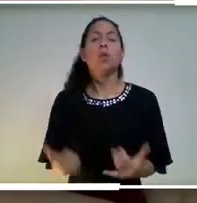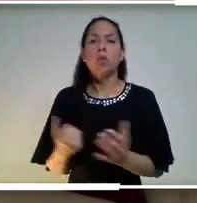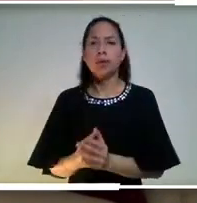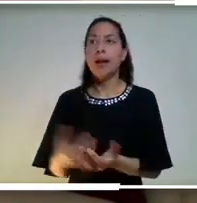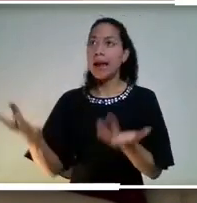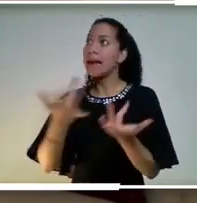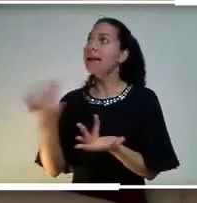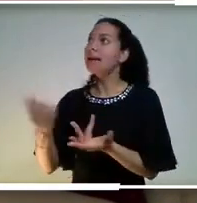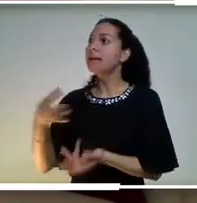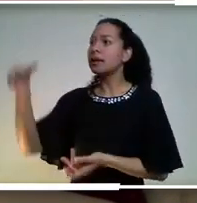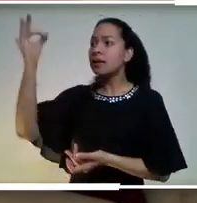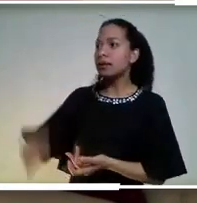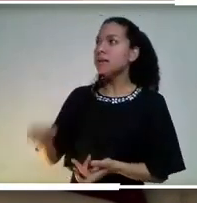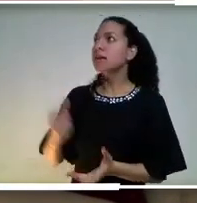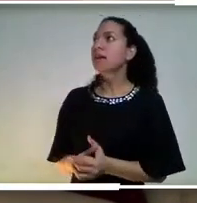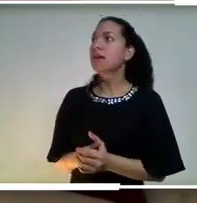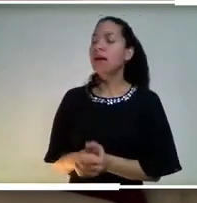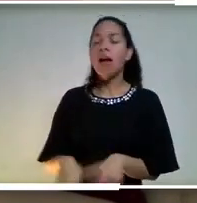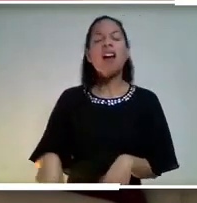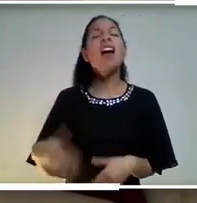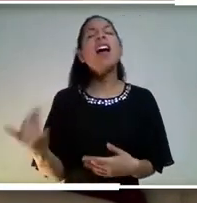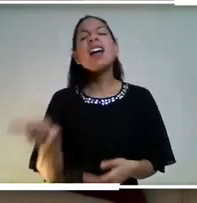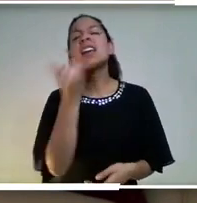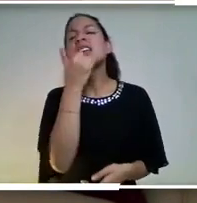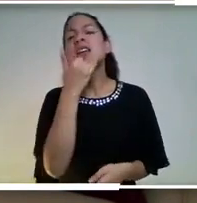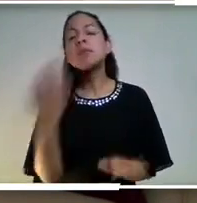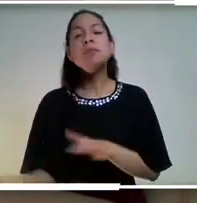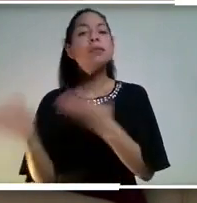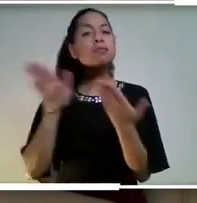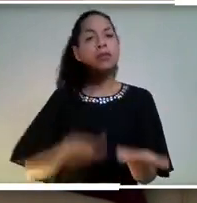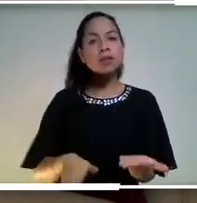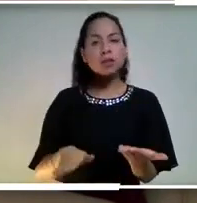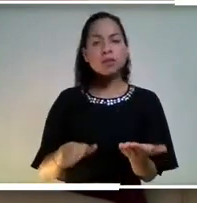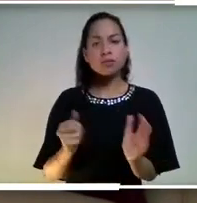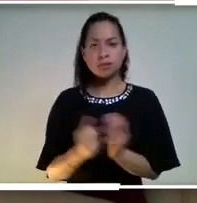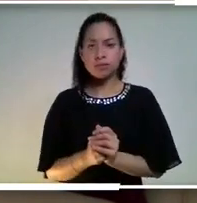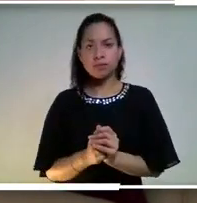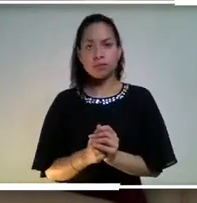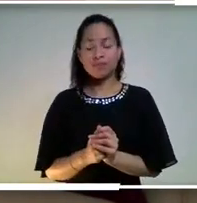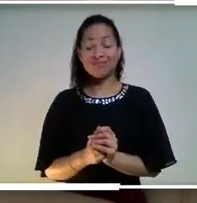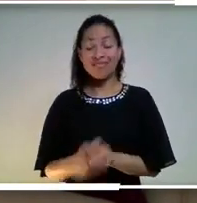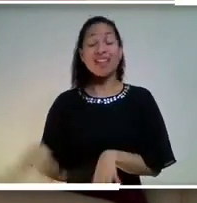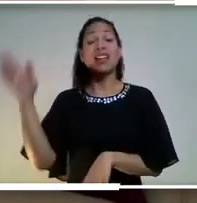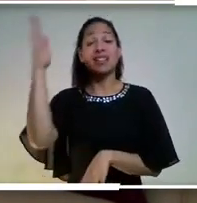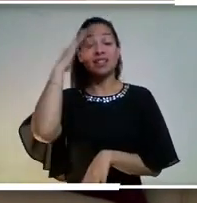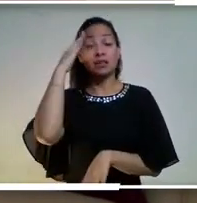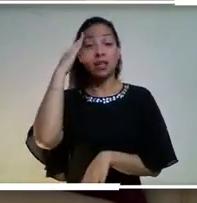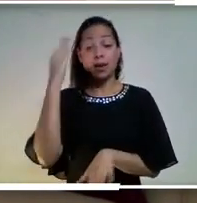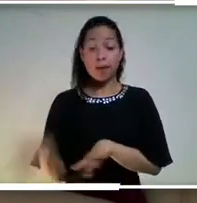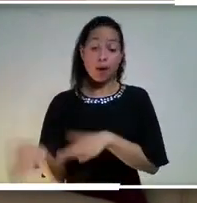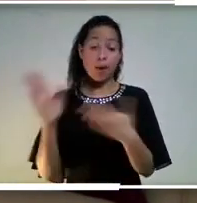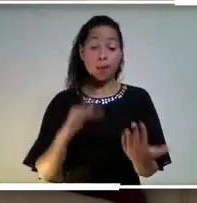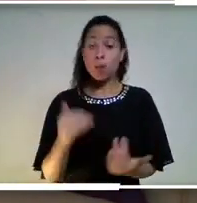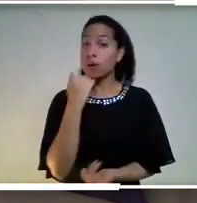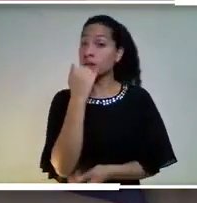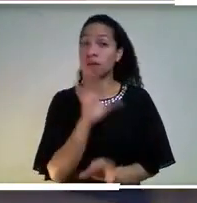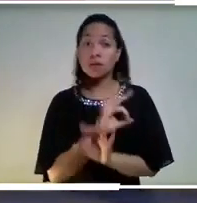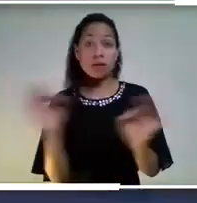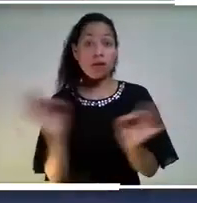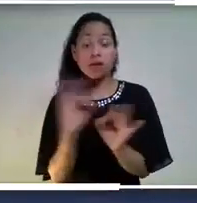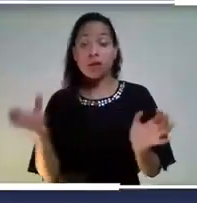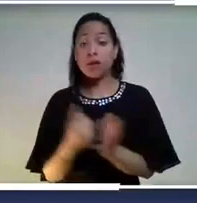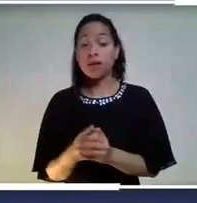muertos si hoy es cierto que los muertos nada saben pero pronto las cosas cambiarán